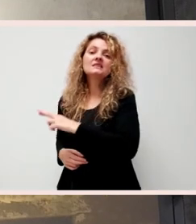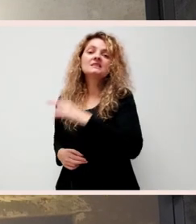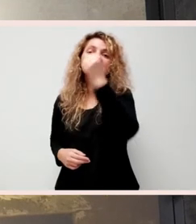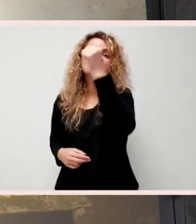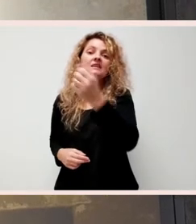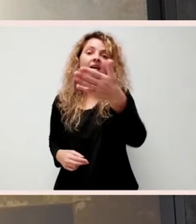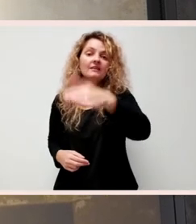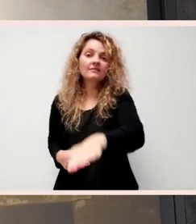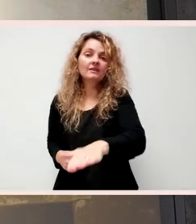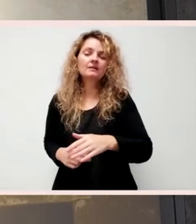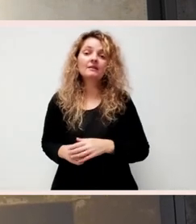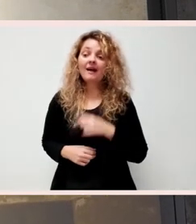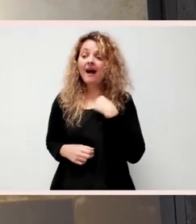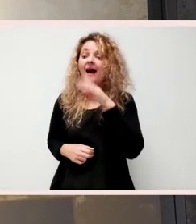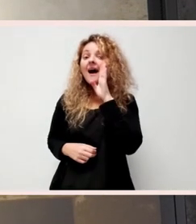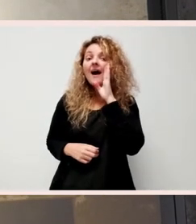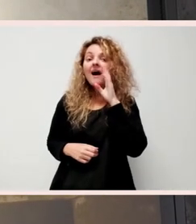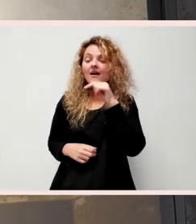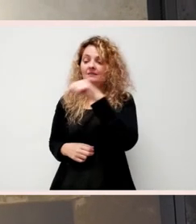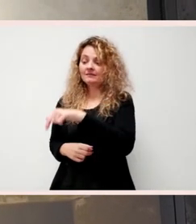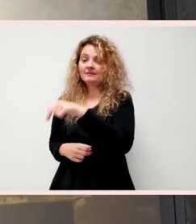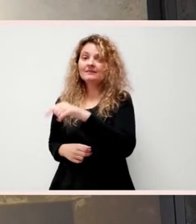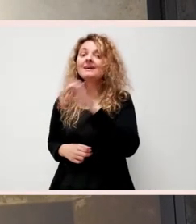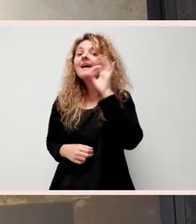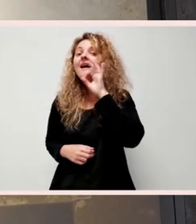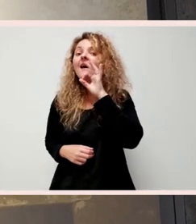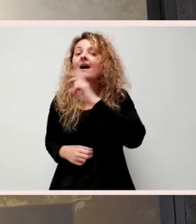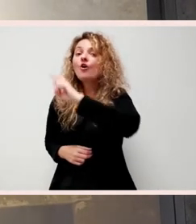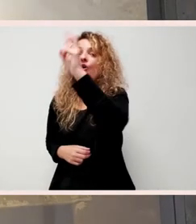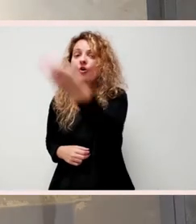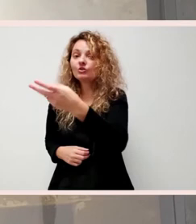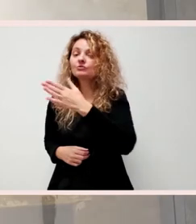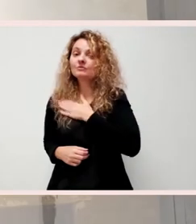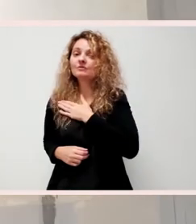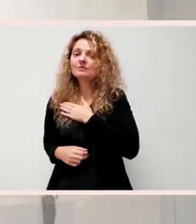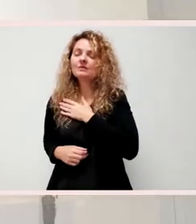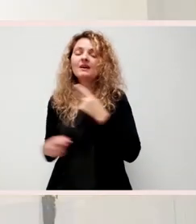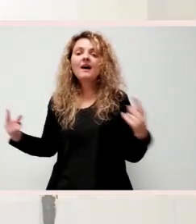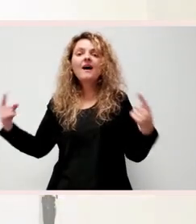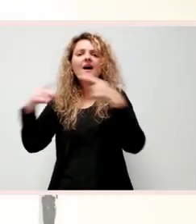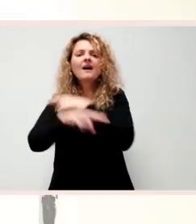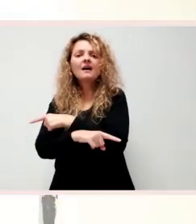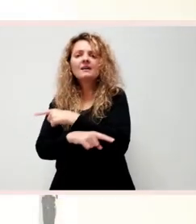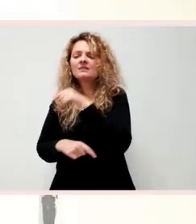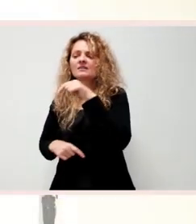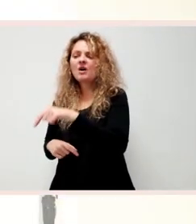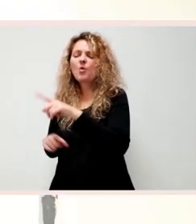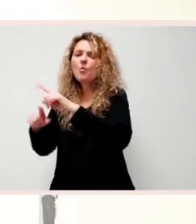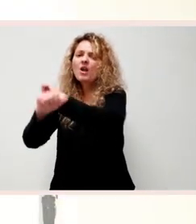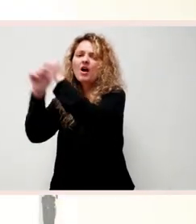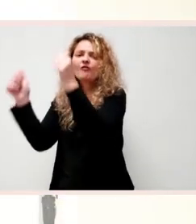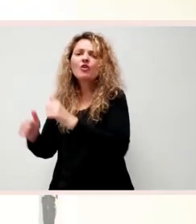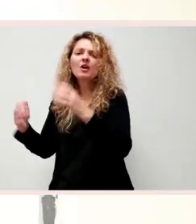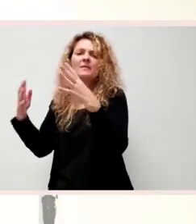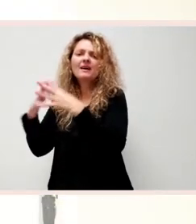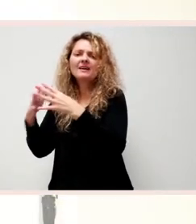de sacrificio. Neste que temos aquí, nos outros galegos, en cambio, en troques, vemos dunha forma máis